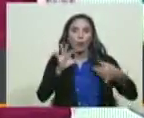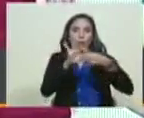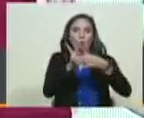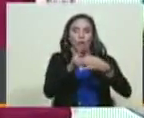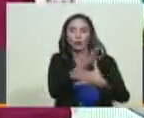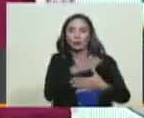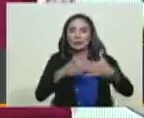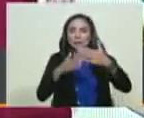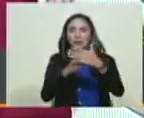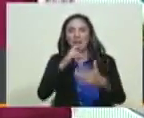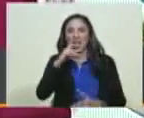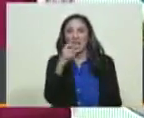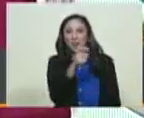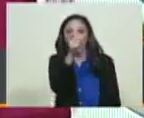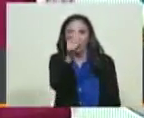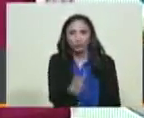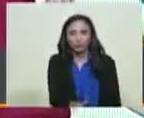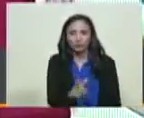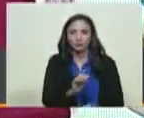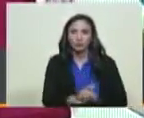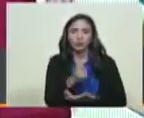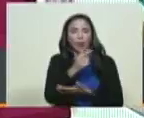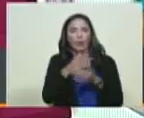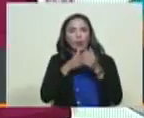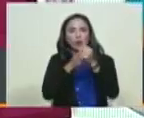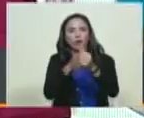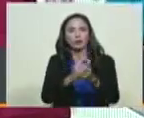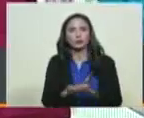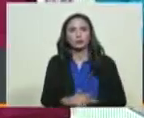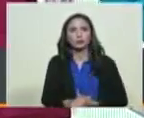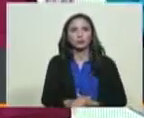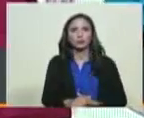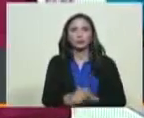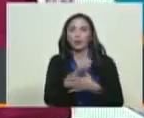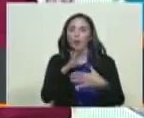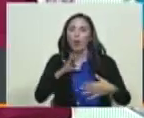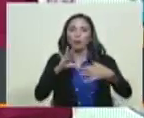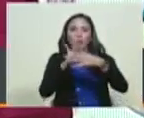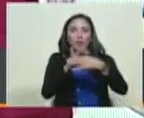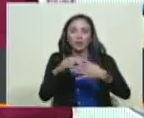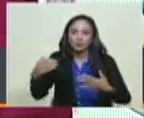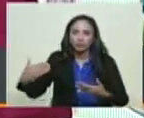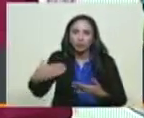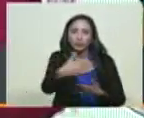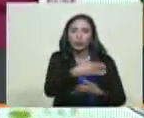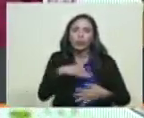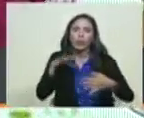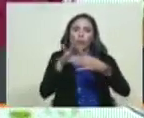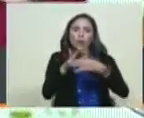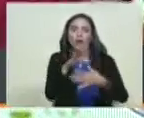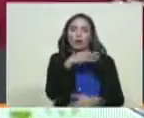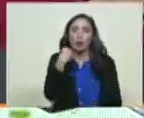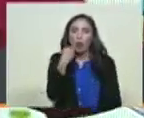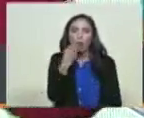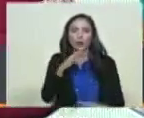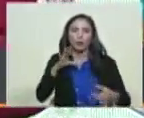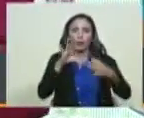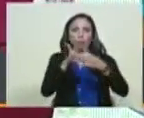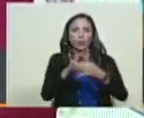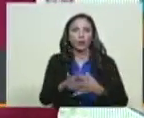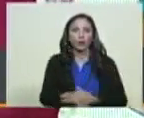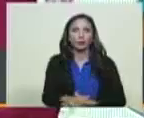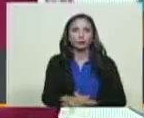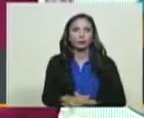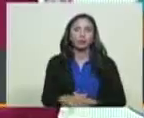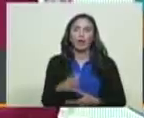principal guíate por el psoe se une en la juventud del presume a todo en lo venezolano a